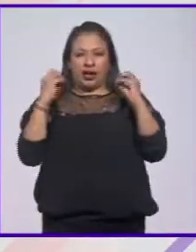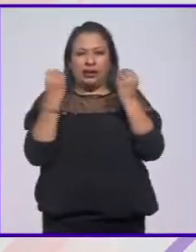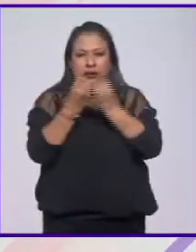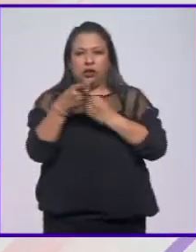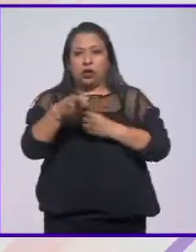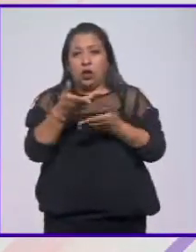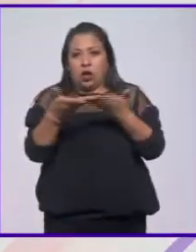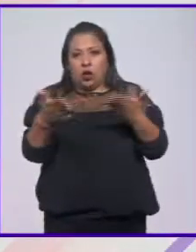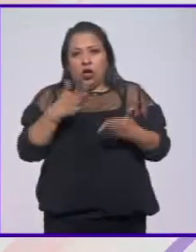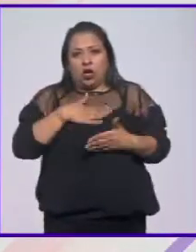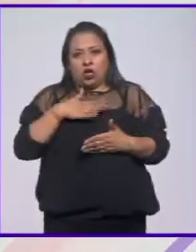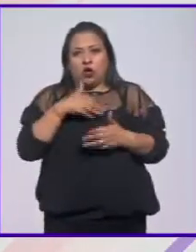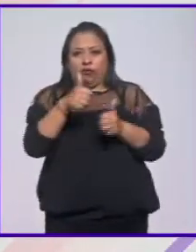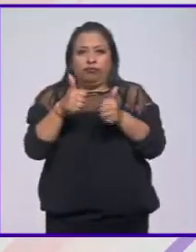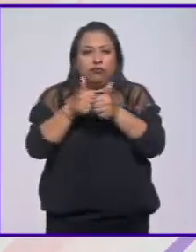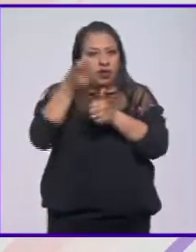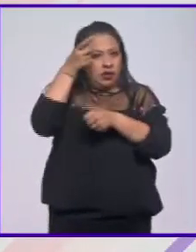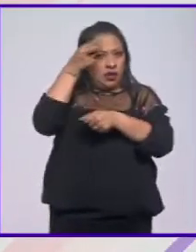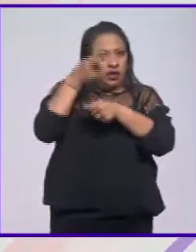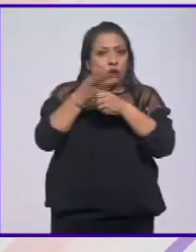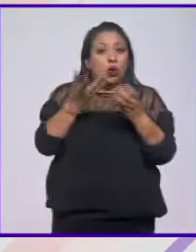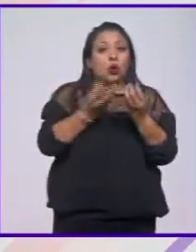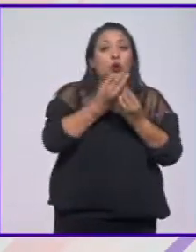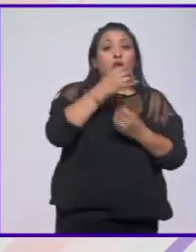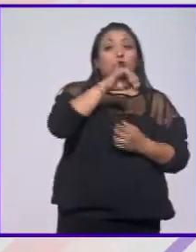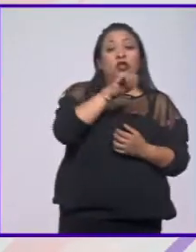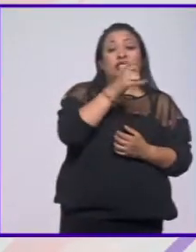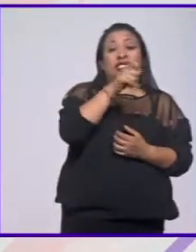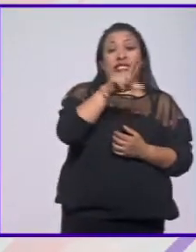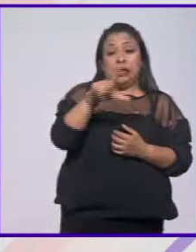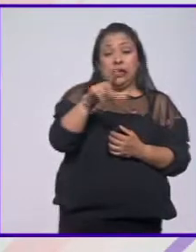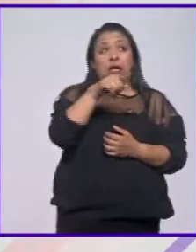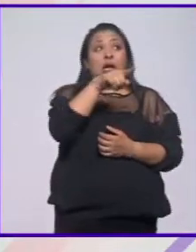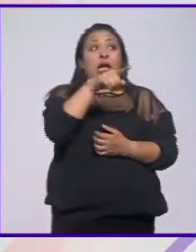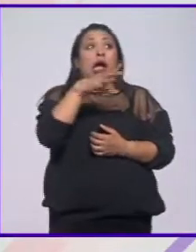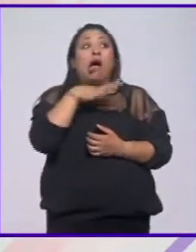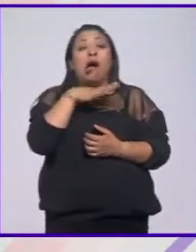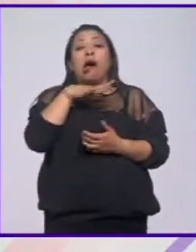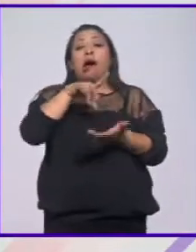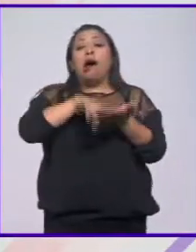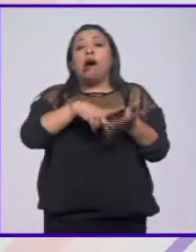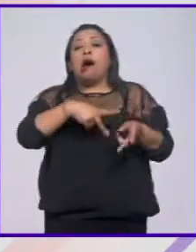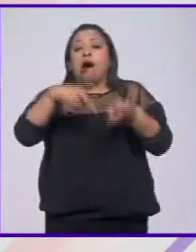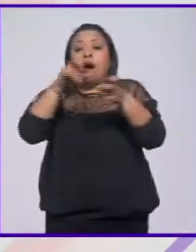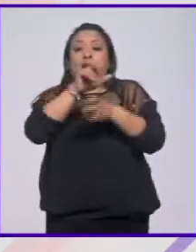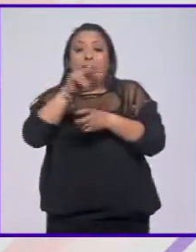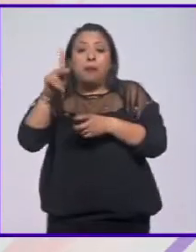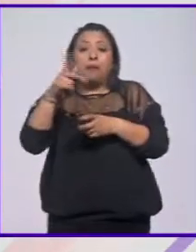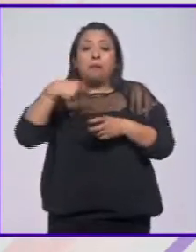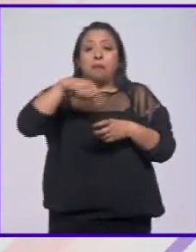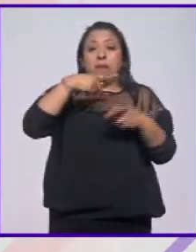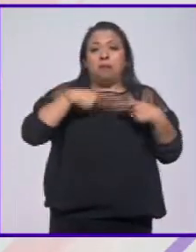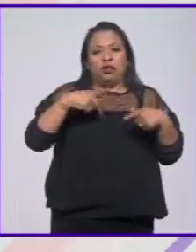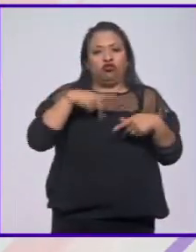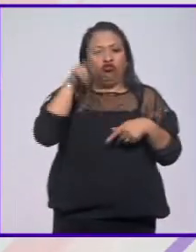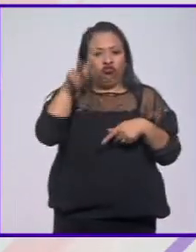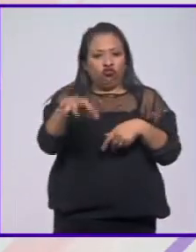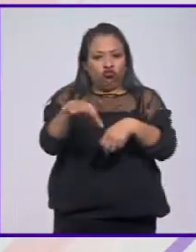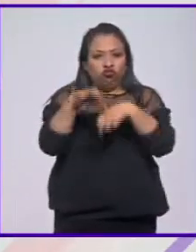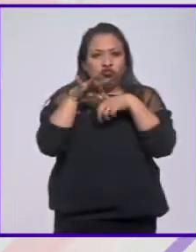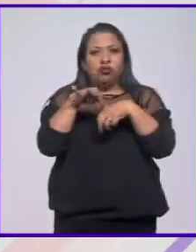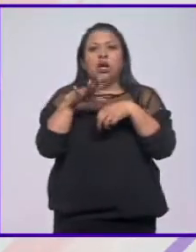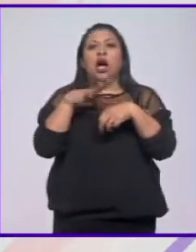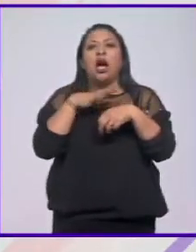que actualmente soy codirectora junto con Jill y es una plataforma en donde las personas que hemos sido directamente